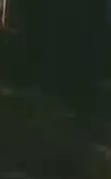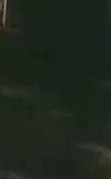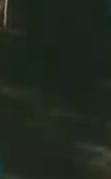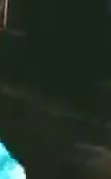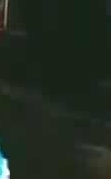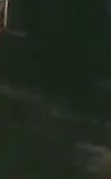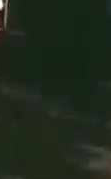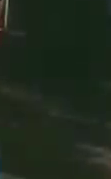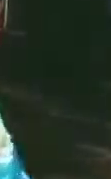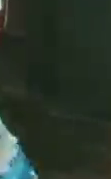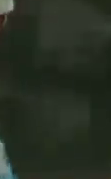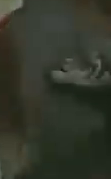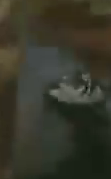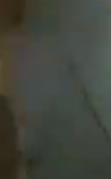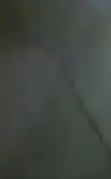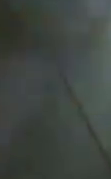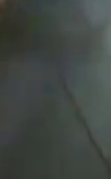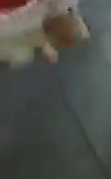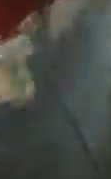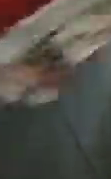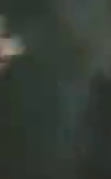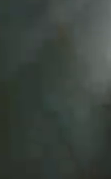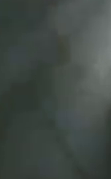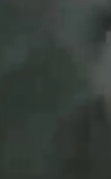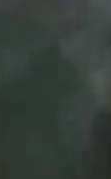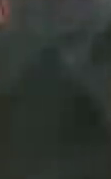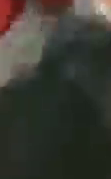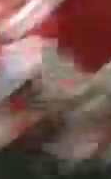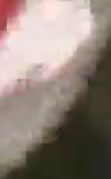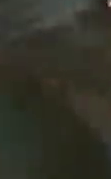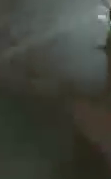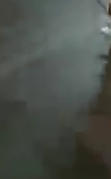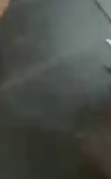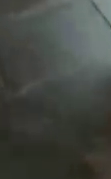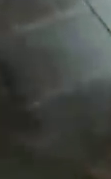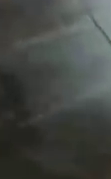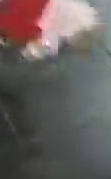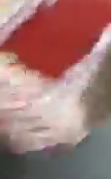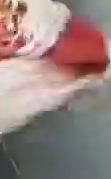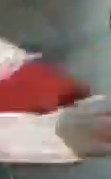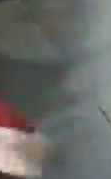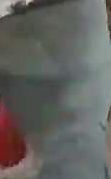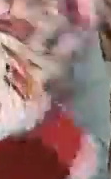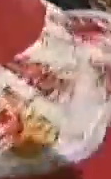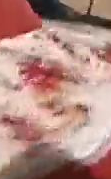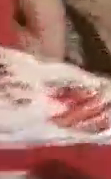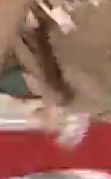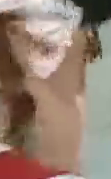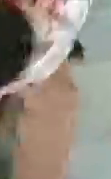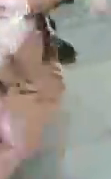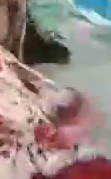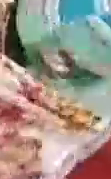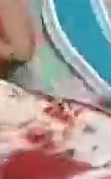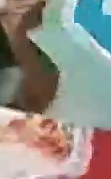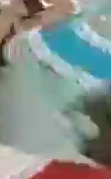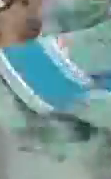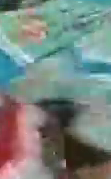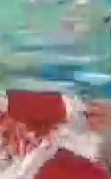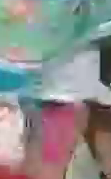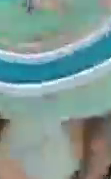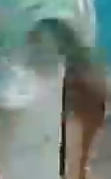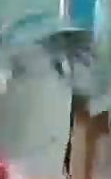conocer las delegaciones internacionales y es que la asamblea internacional de los pueblos busca construir